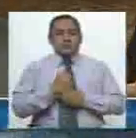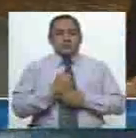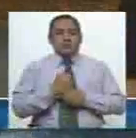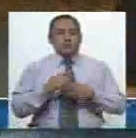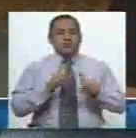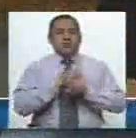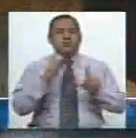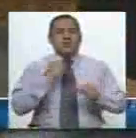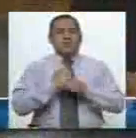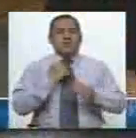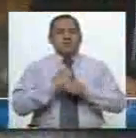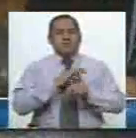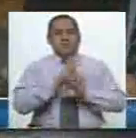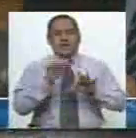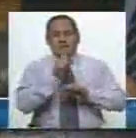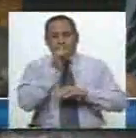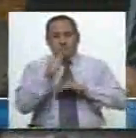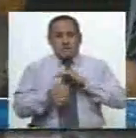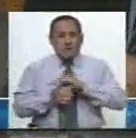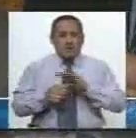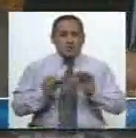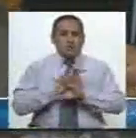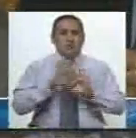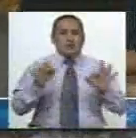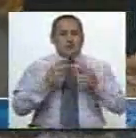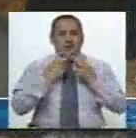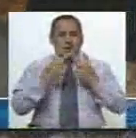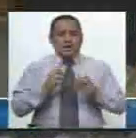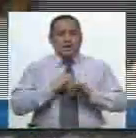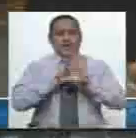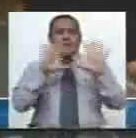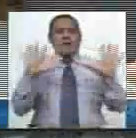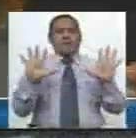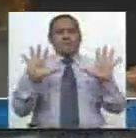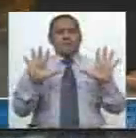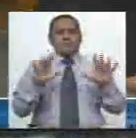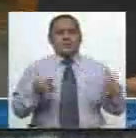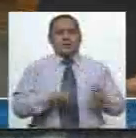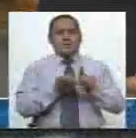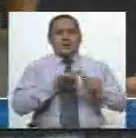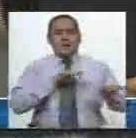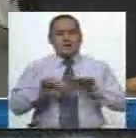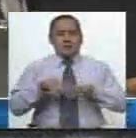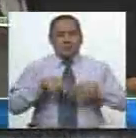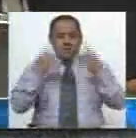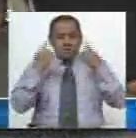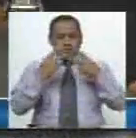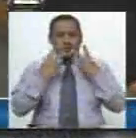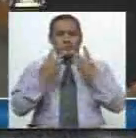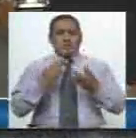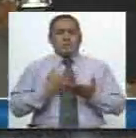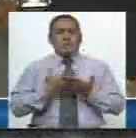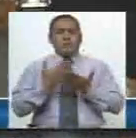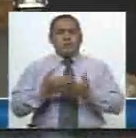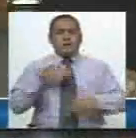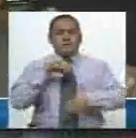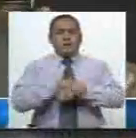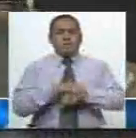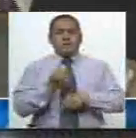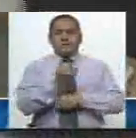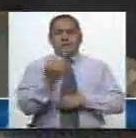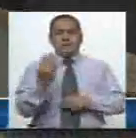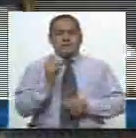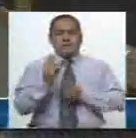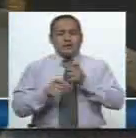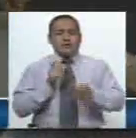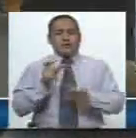No trabajamos nada debajo de la mesa, somos bien claros, transparentes, hacemos las coordinaciones para detenciones y captura de las